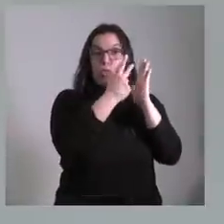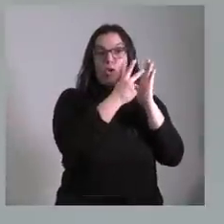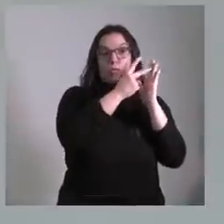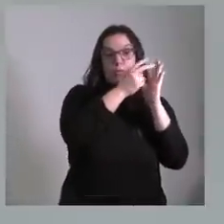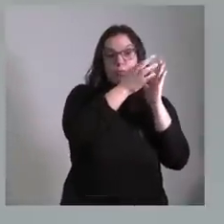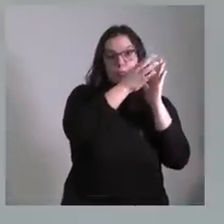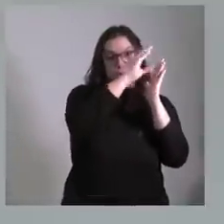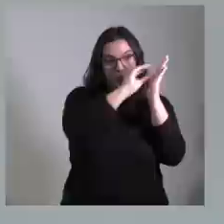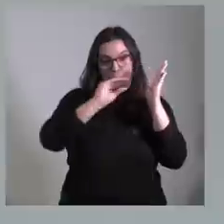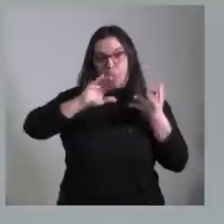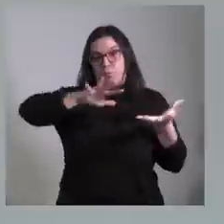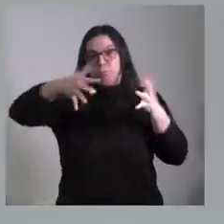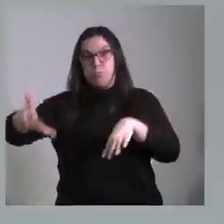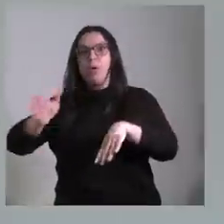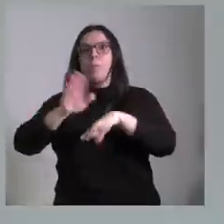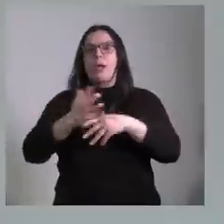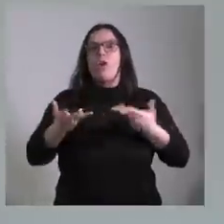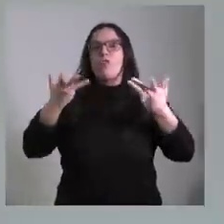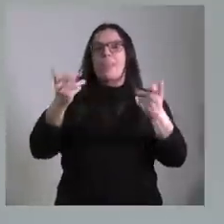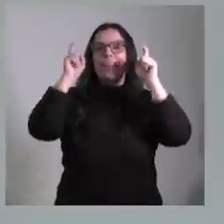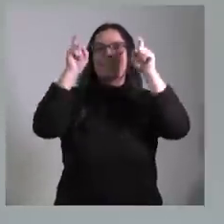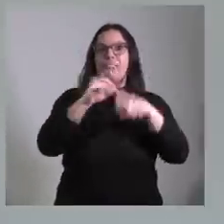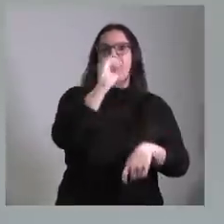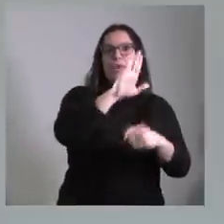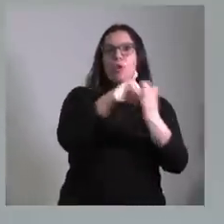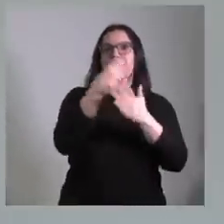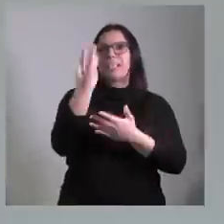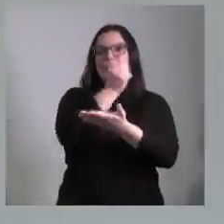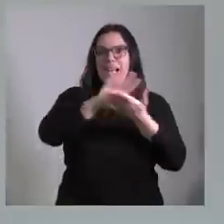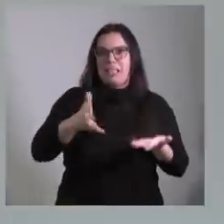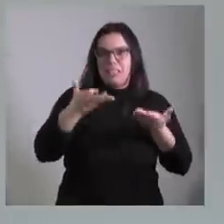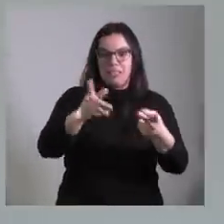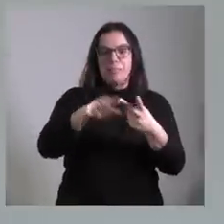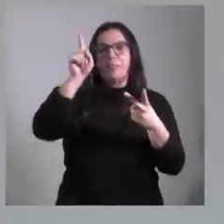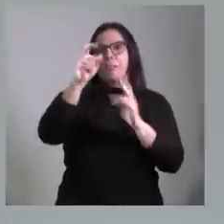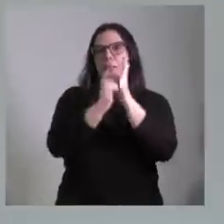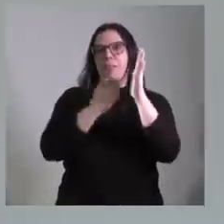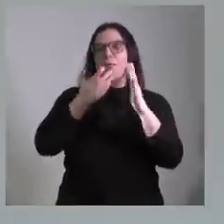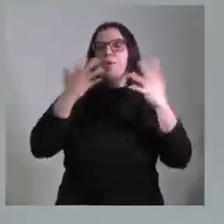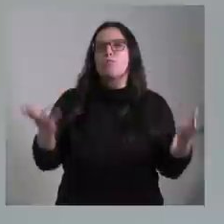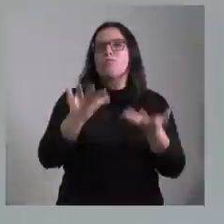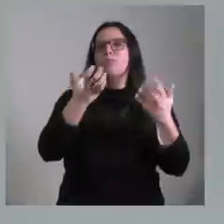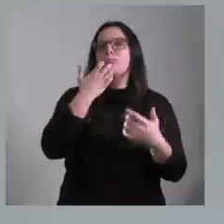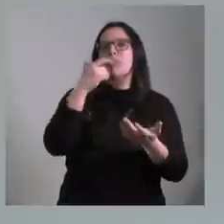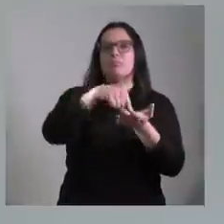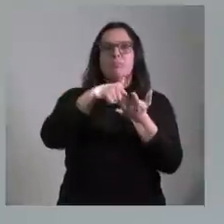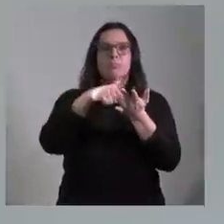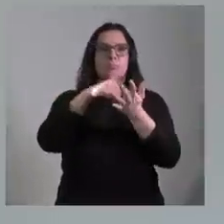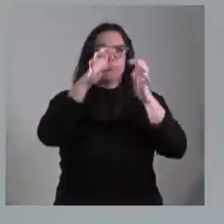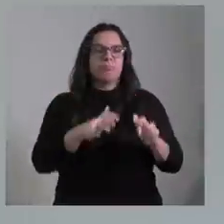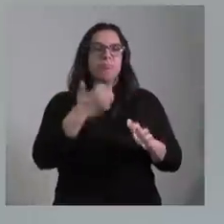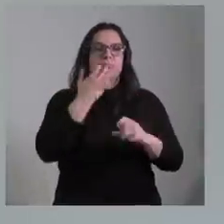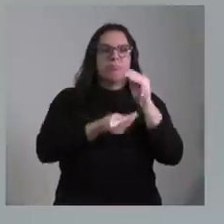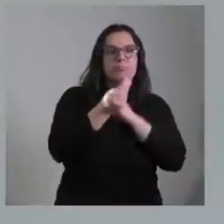ayudas a la gratuidad de la enseñanza de 0 a 3 años Sandra también en medidas ya anunciadas como los incentivos fiscales a la natalidad